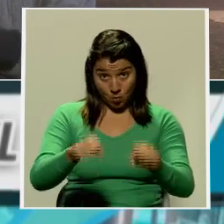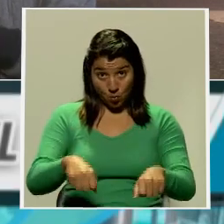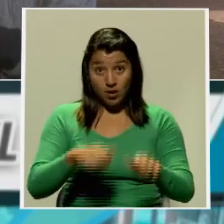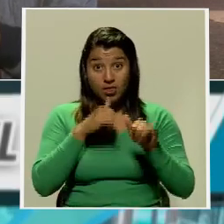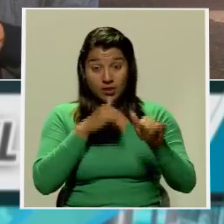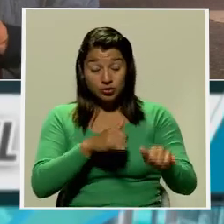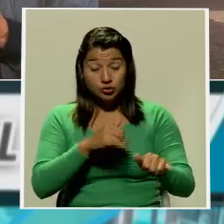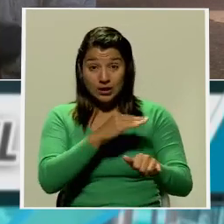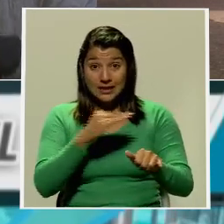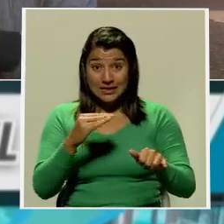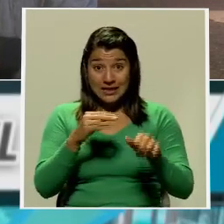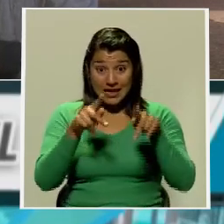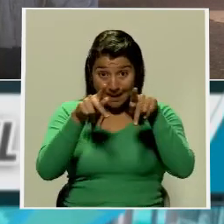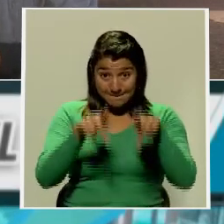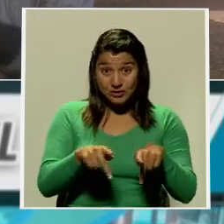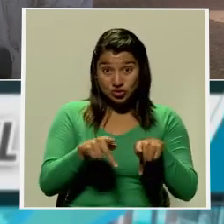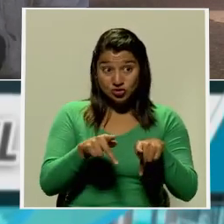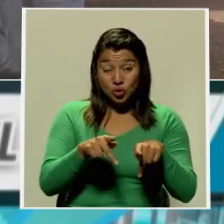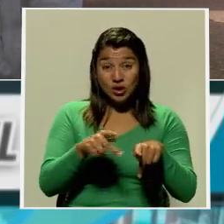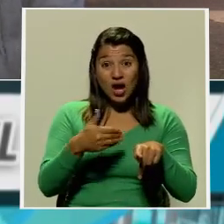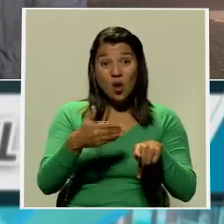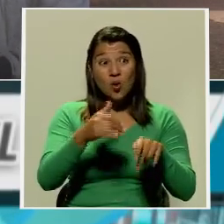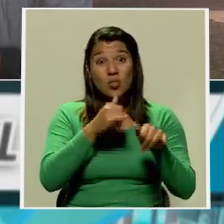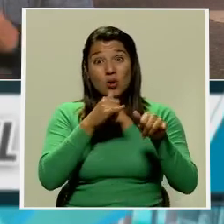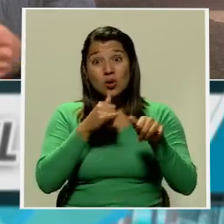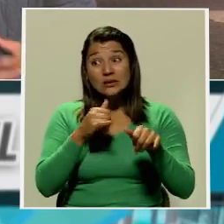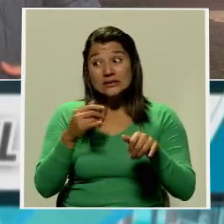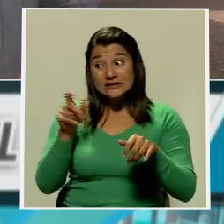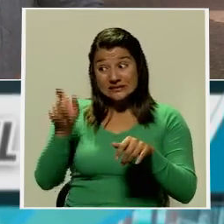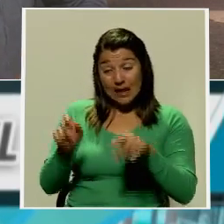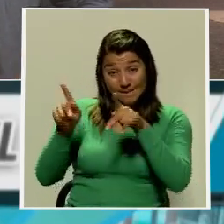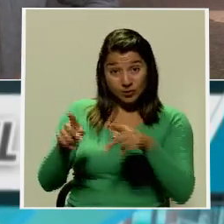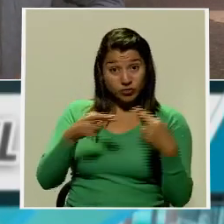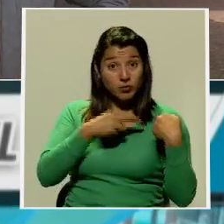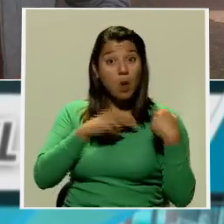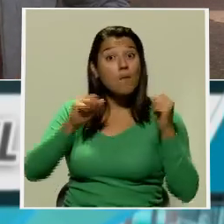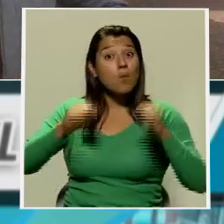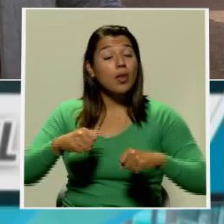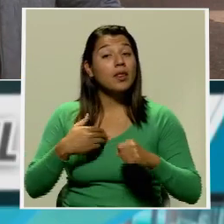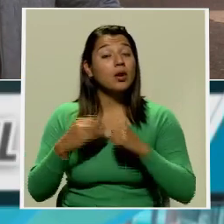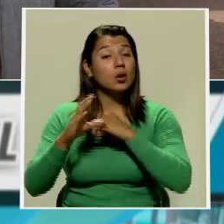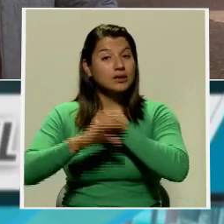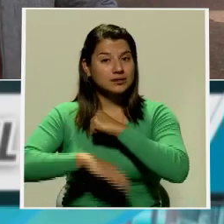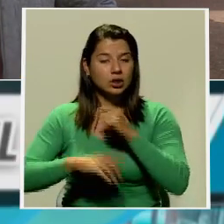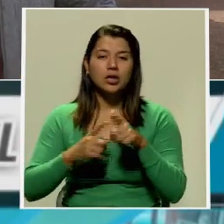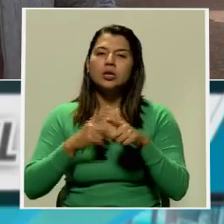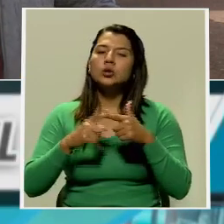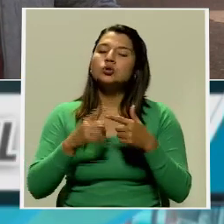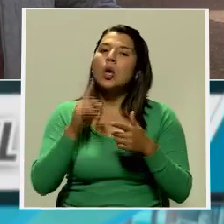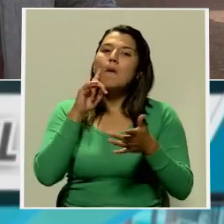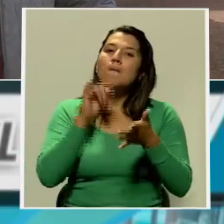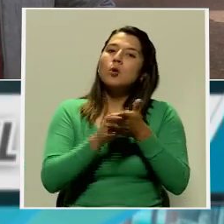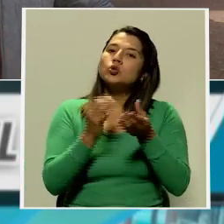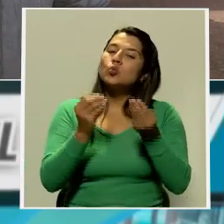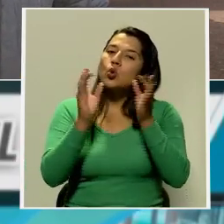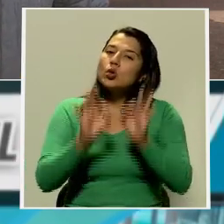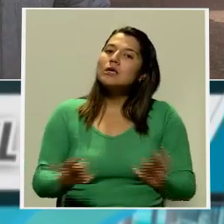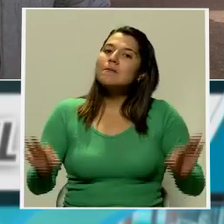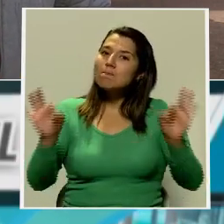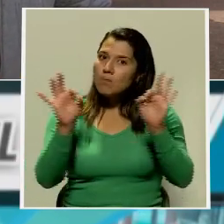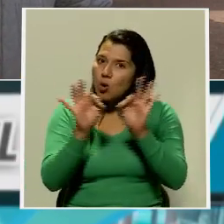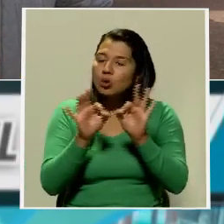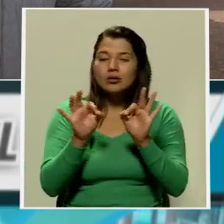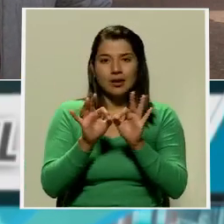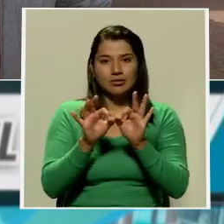persona que ejecuta este delito puede ser procesada. Es por eso que manifiestan que es importante también los casos que se están